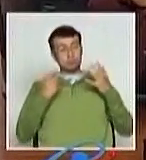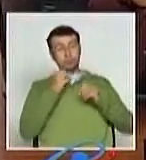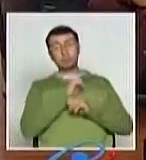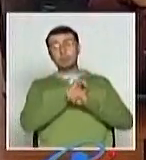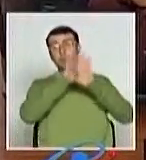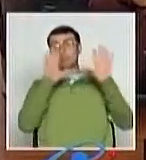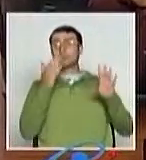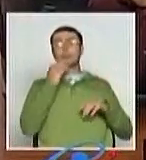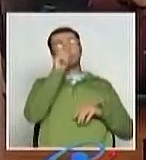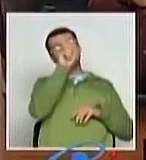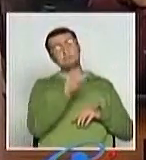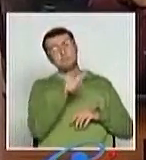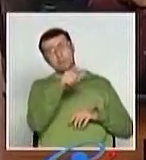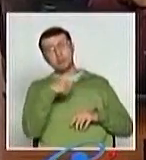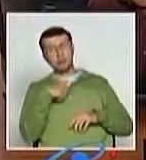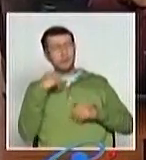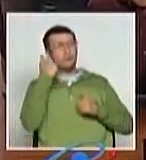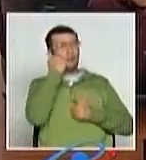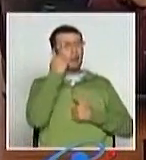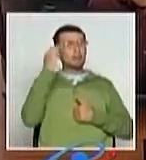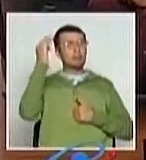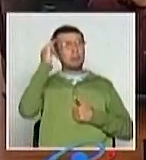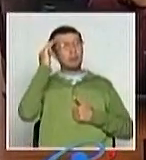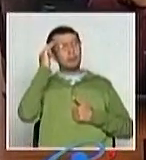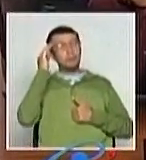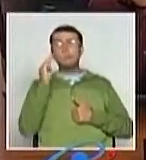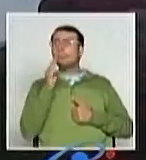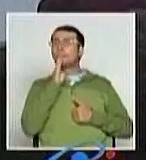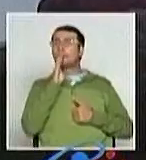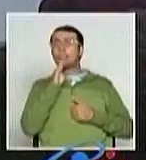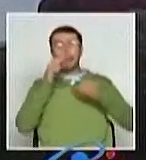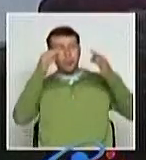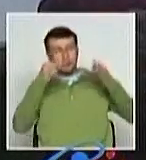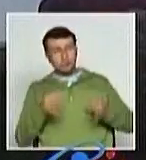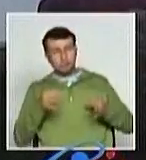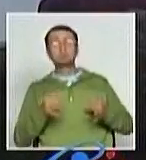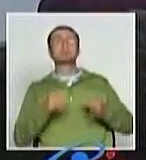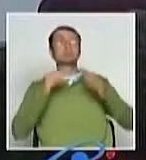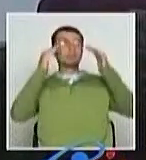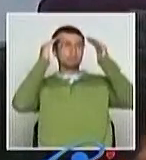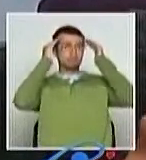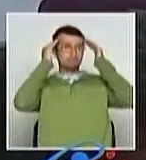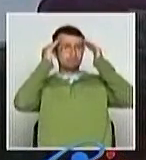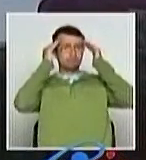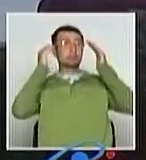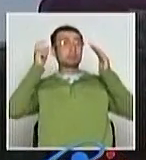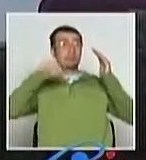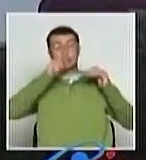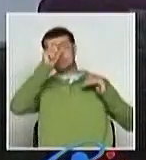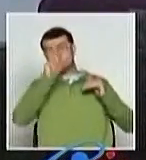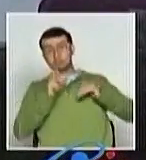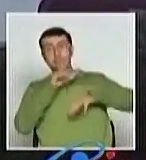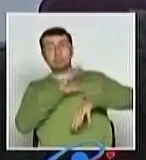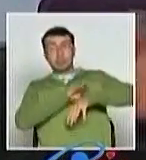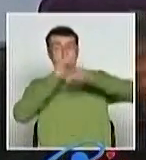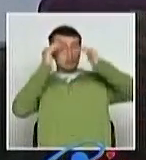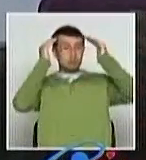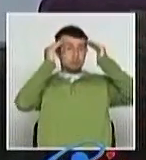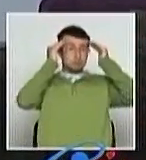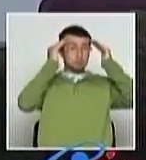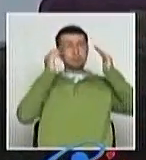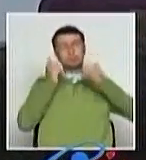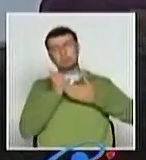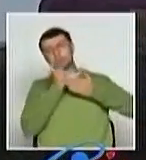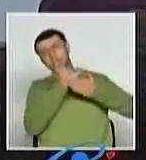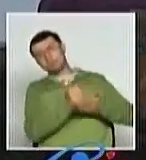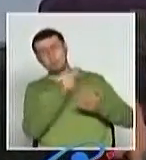tiene alguna enfermedad mental el que lo debe determinar es un psiquiatra él hace pues sus determinad ustedes para mirar en qué ranco